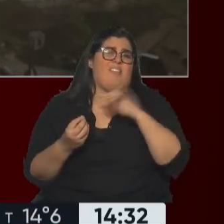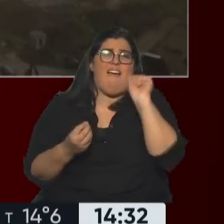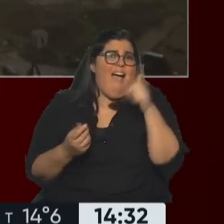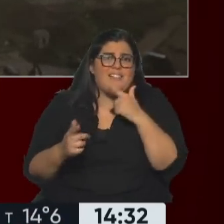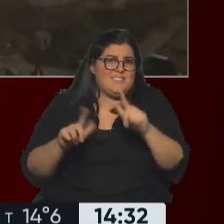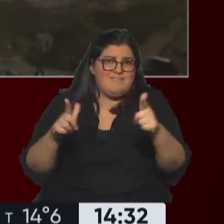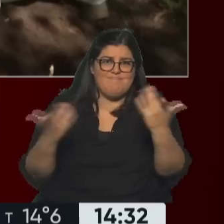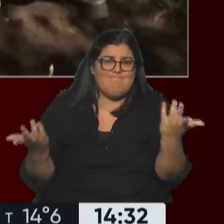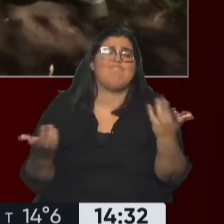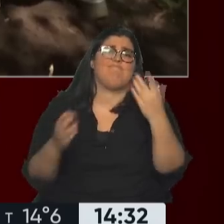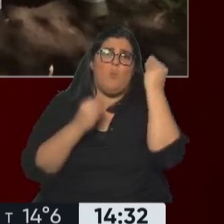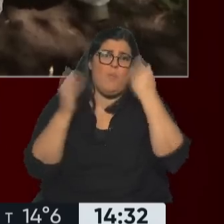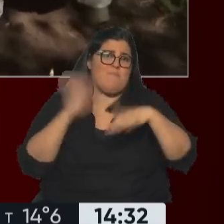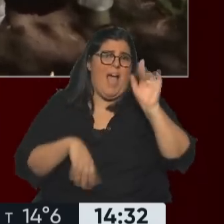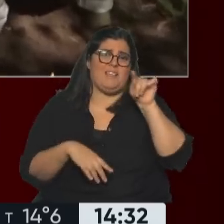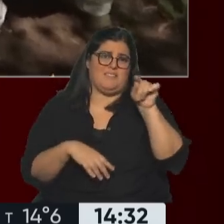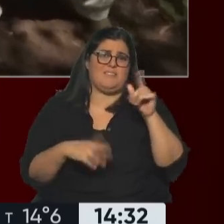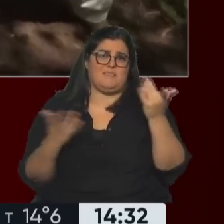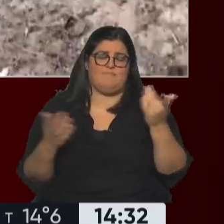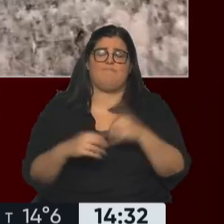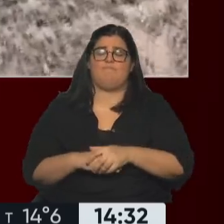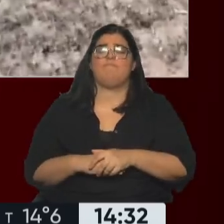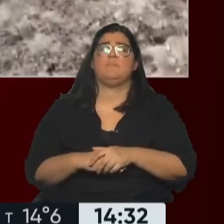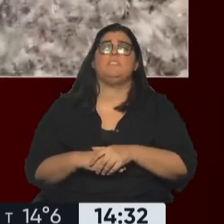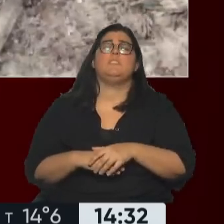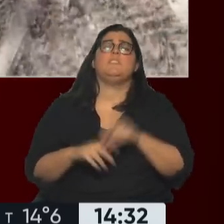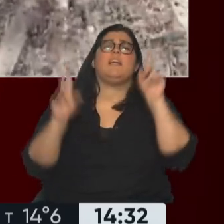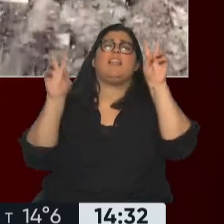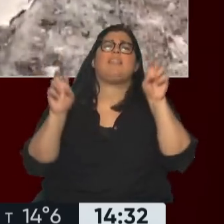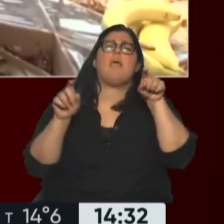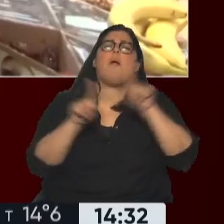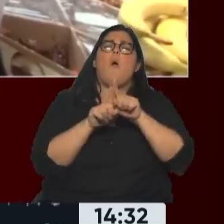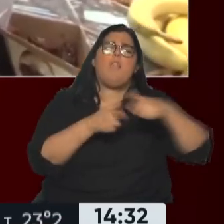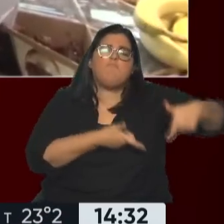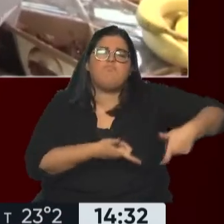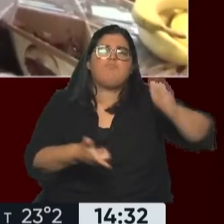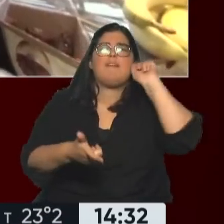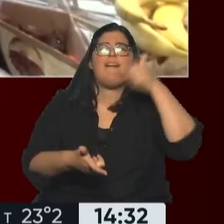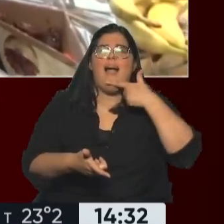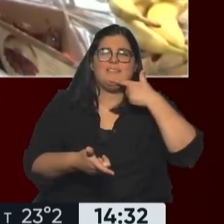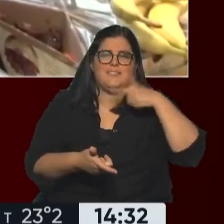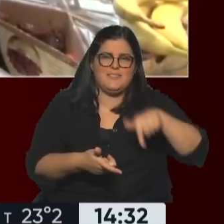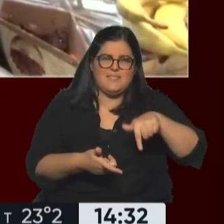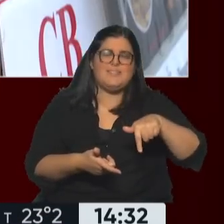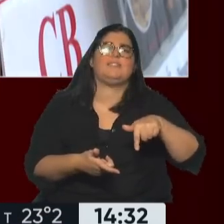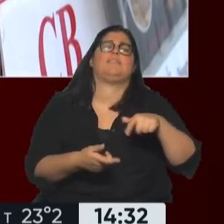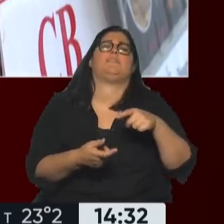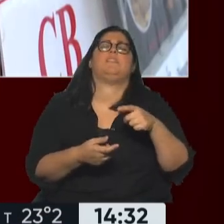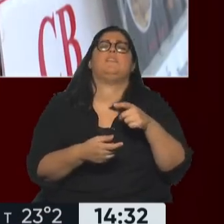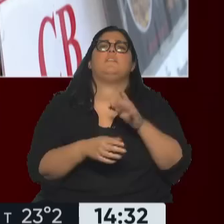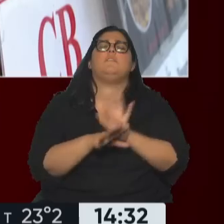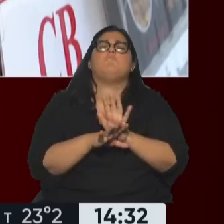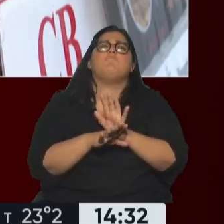precisamente esto lo que preocupa. Hay también una cuestión ahí con el tema del gasoducto y de la provisión de gas, que no solamente tiene que ver